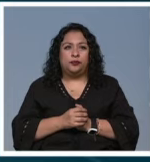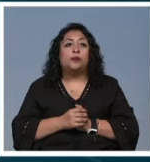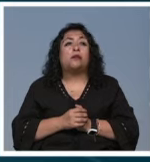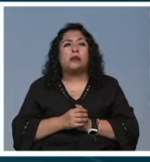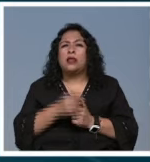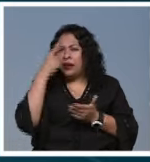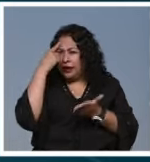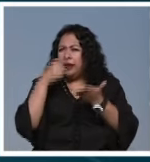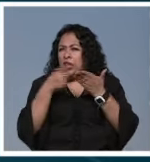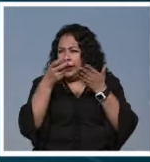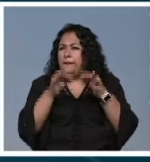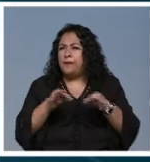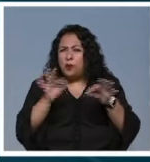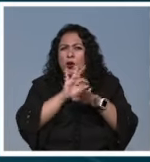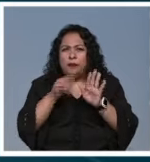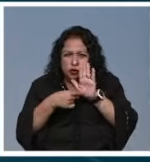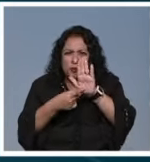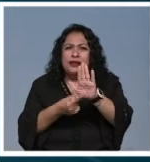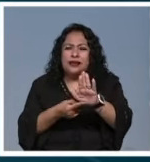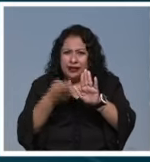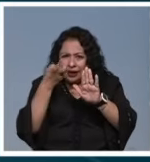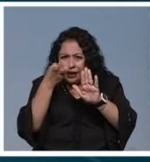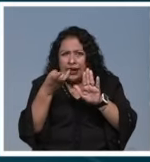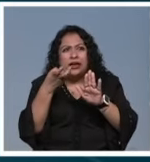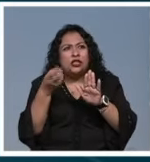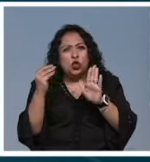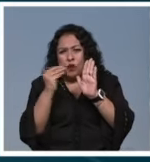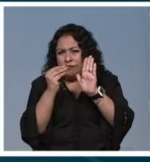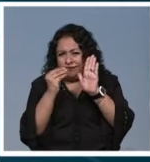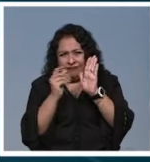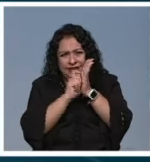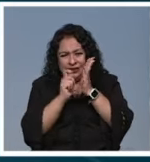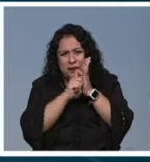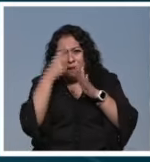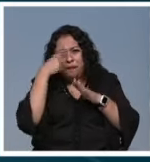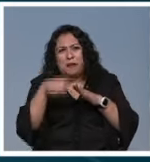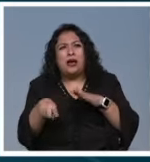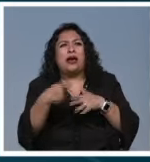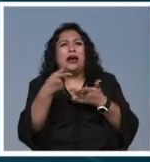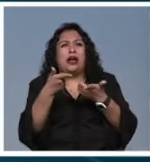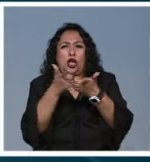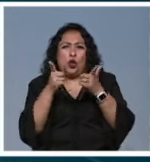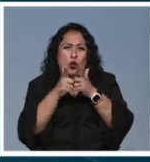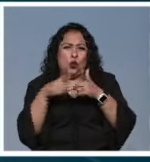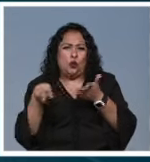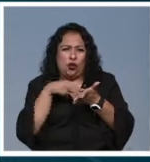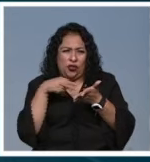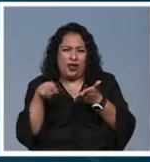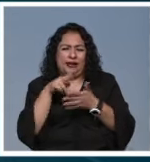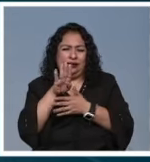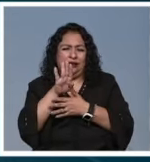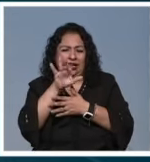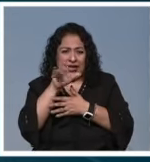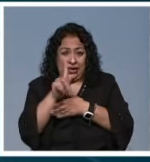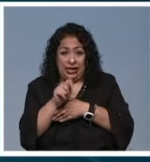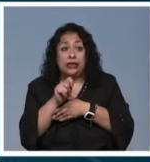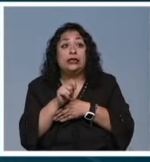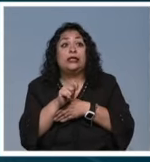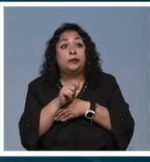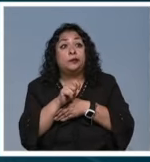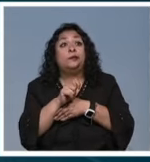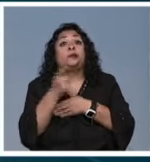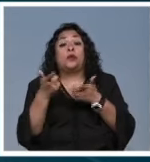Creo que era muy importante que pudiéramos presentarlo como está escrito, que es para un cuerpo de danza, para un ballet y